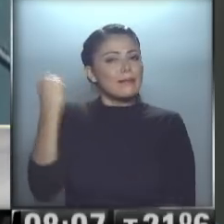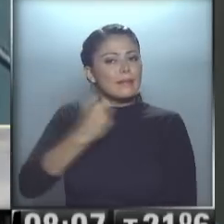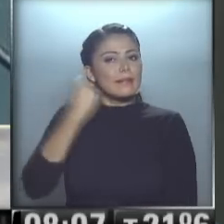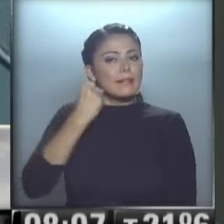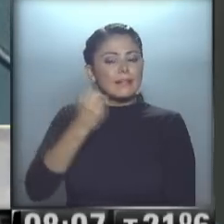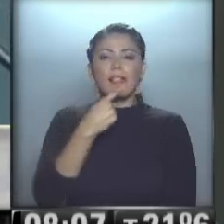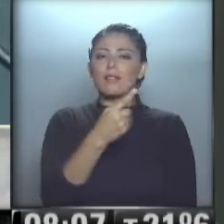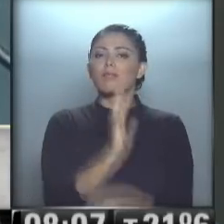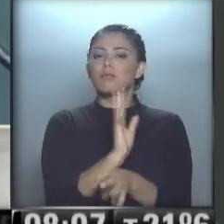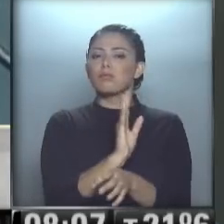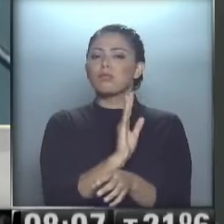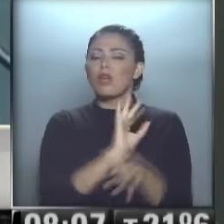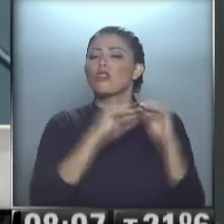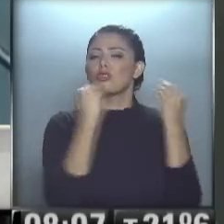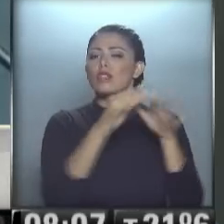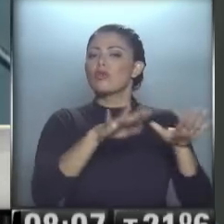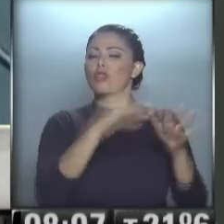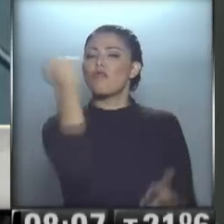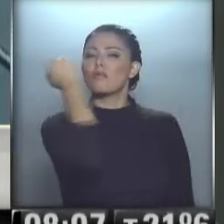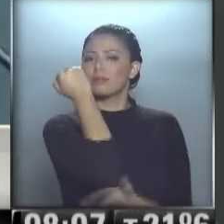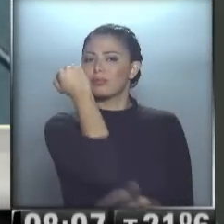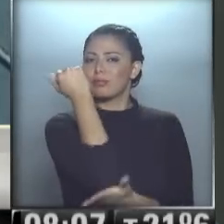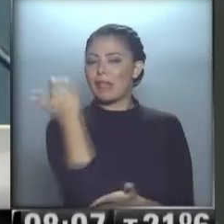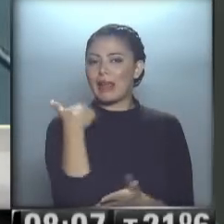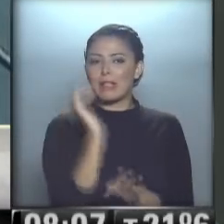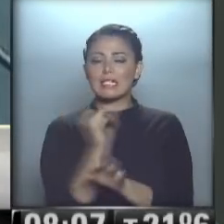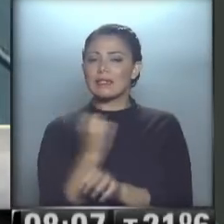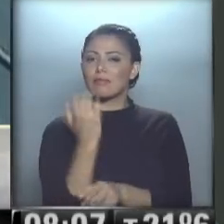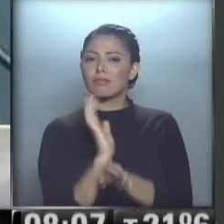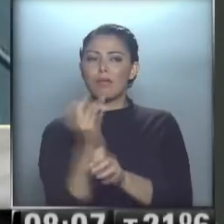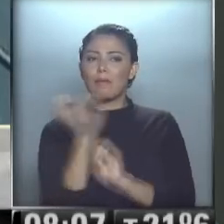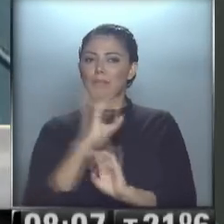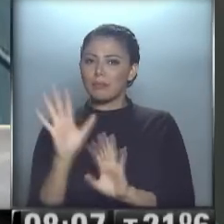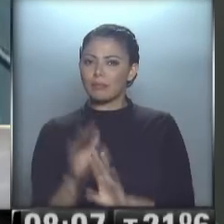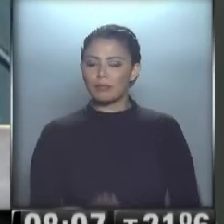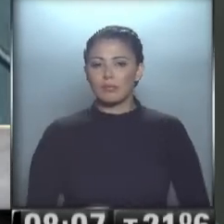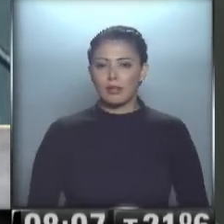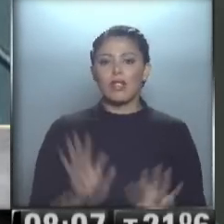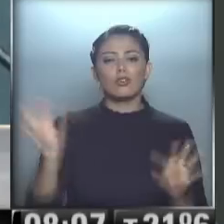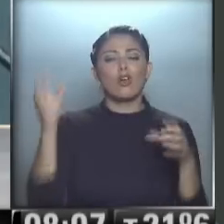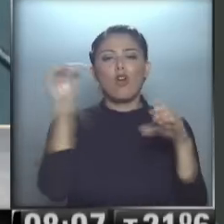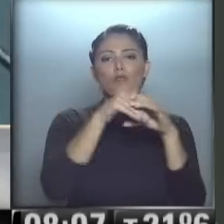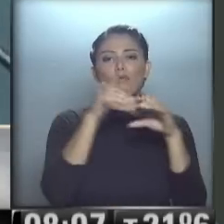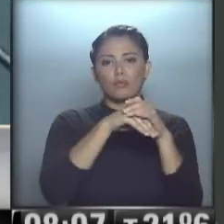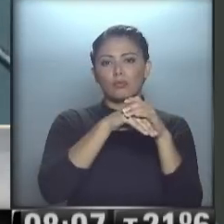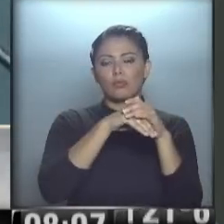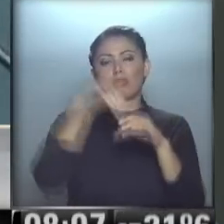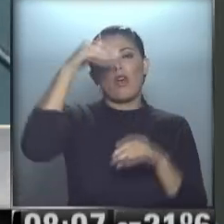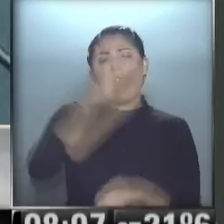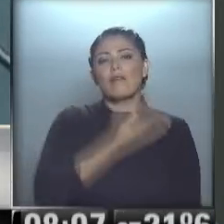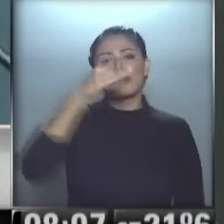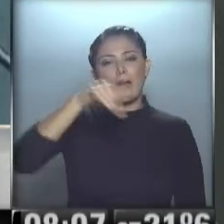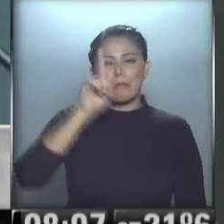menoscabar el comportamiento de la situación fiscal del país eh tanto en el manual del fondo monetario internacional que tanto